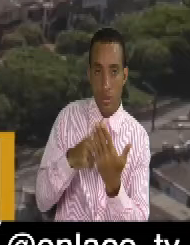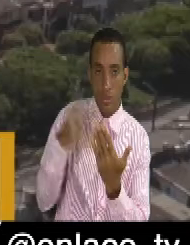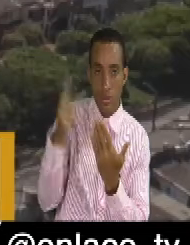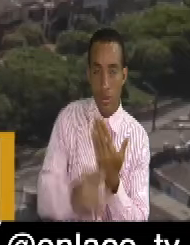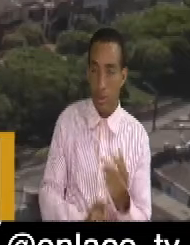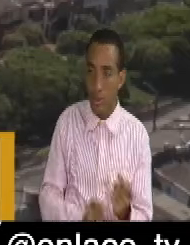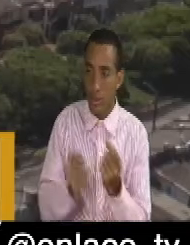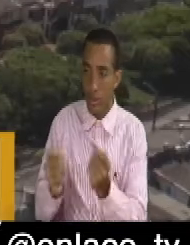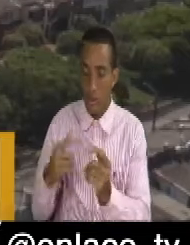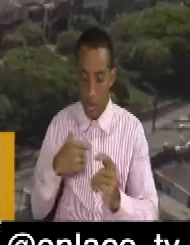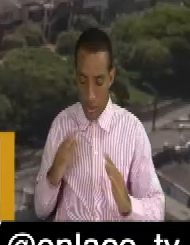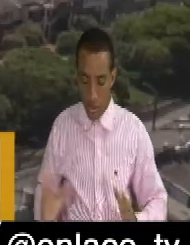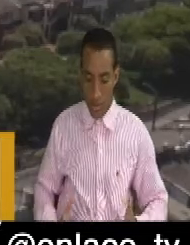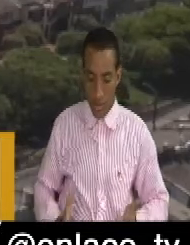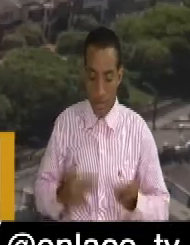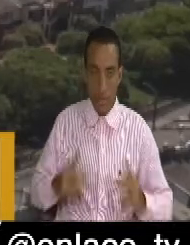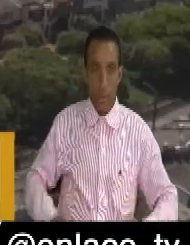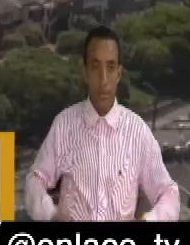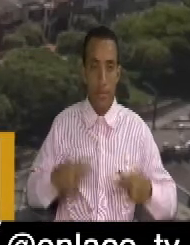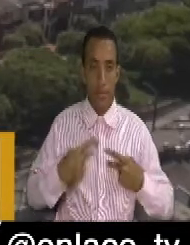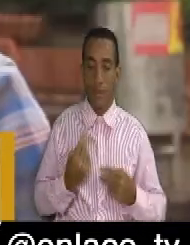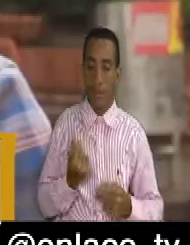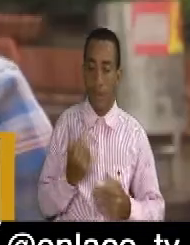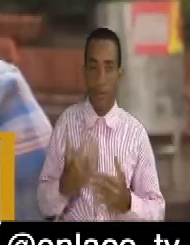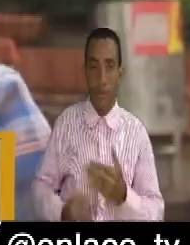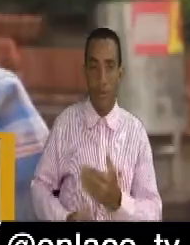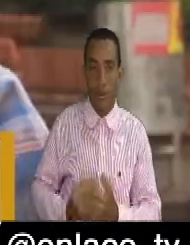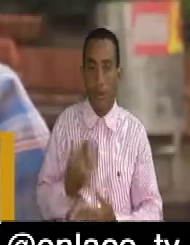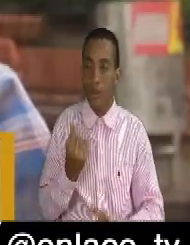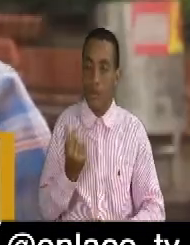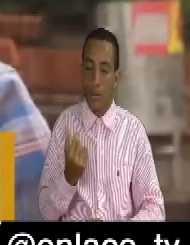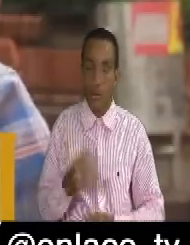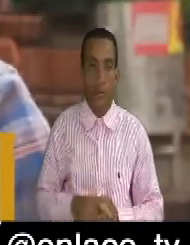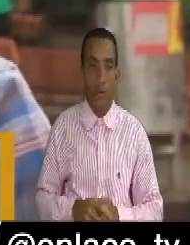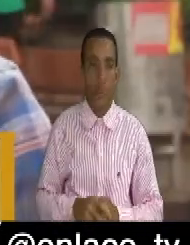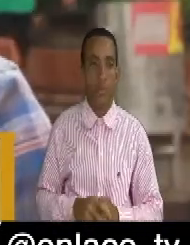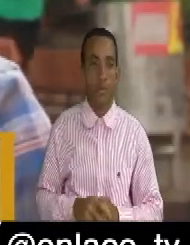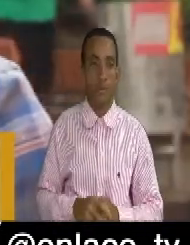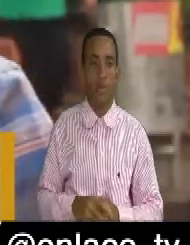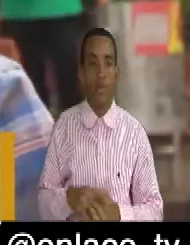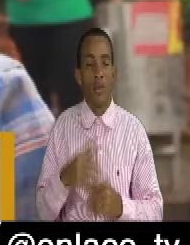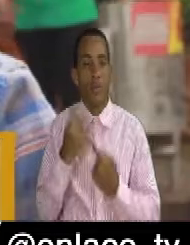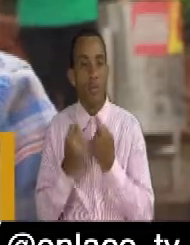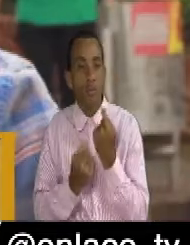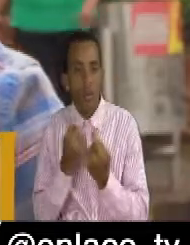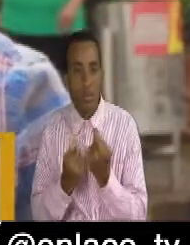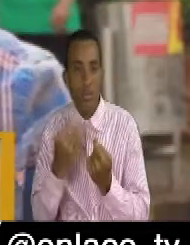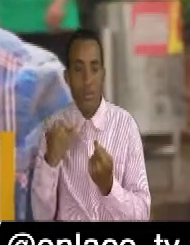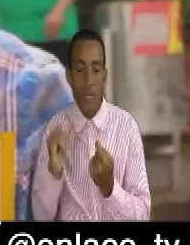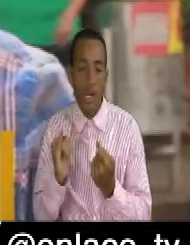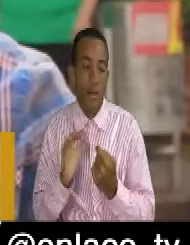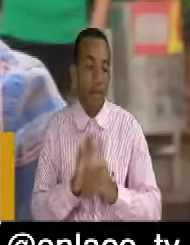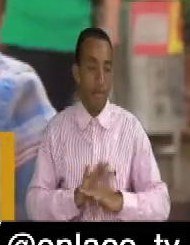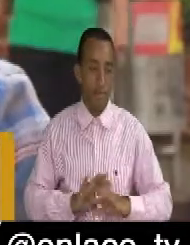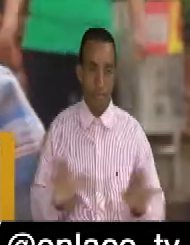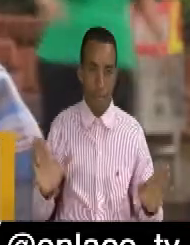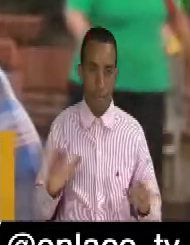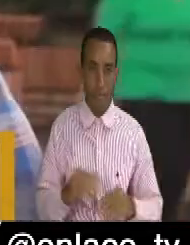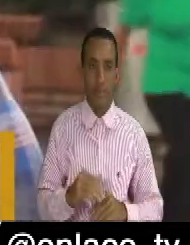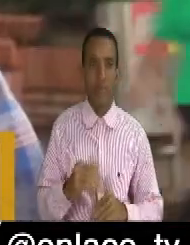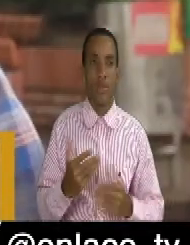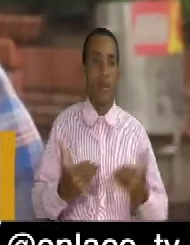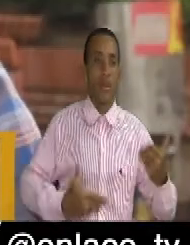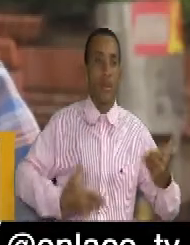mejorar sus condiciones de vida y generación de ingresos. Específicamente son para negocios que ya están conformados, por ejemplo